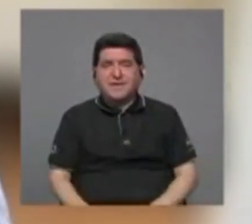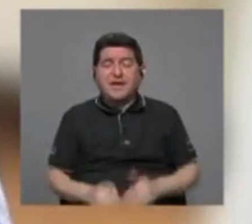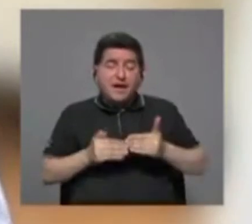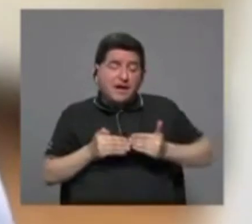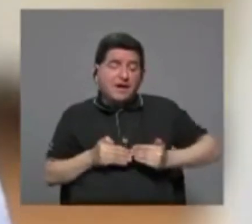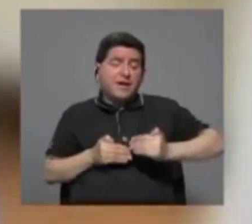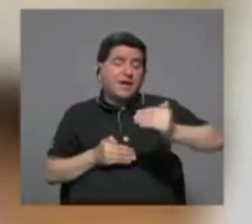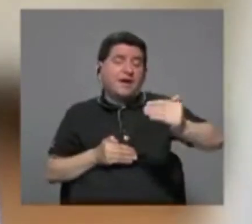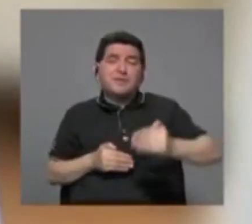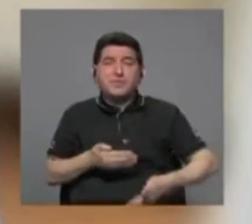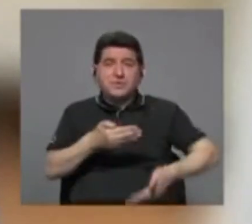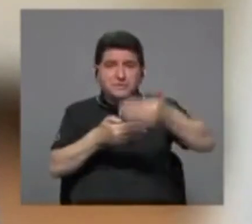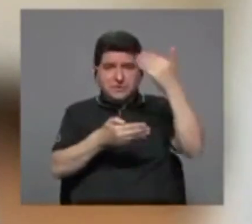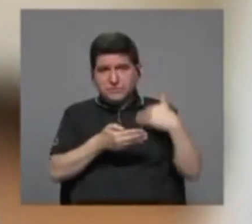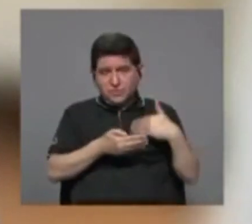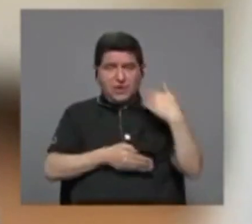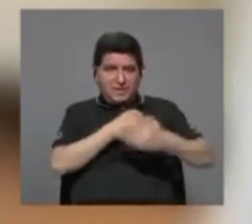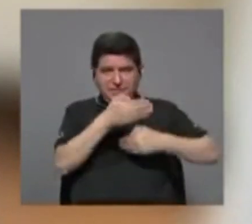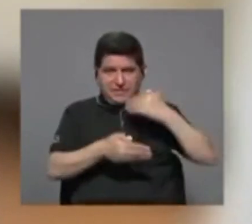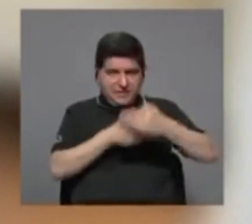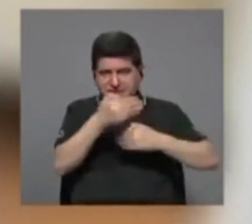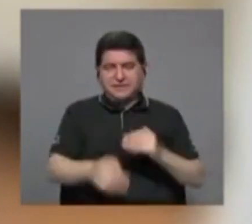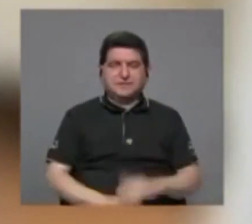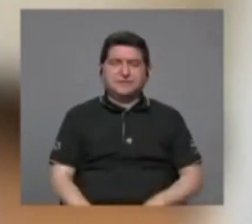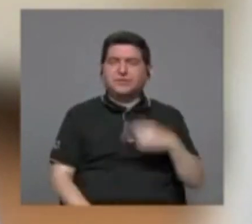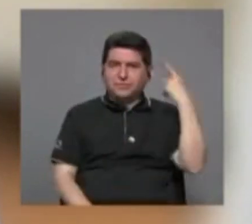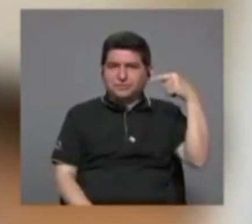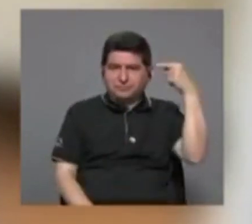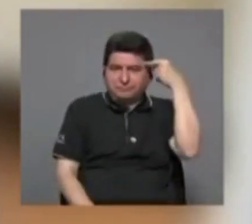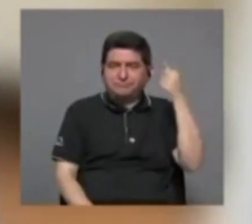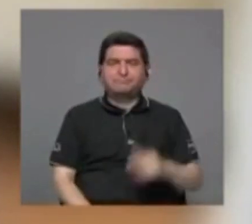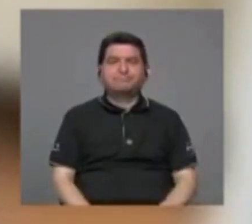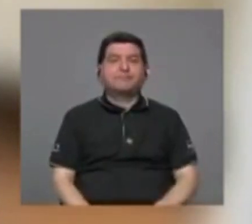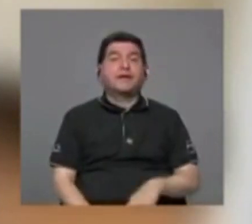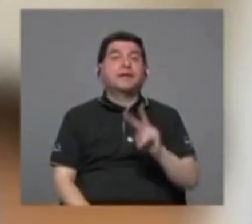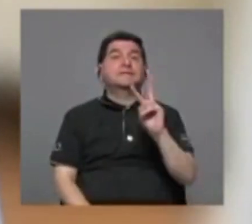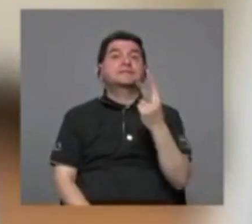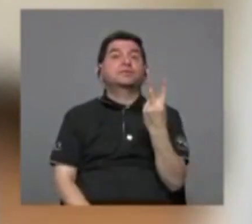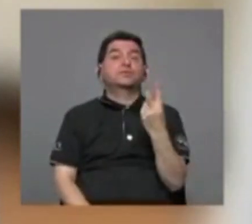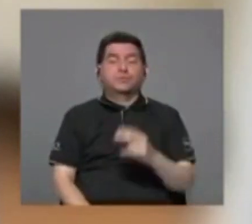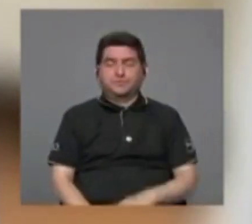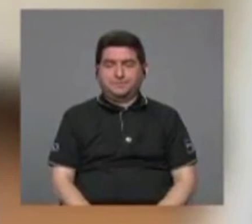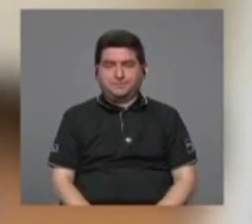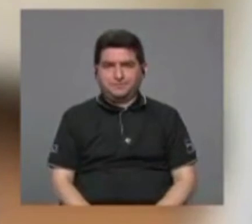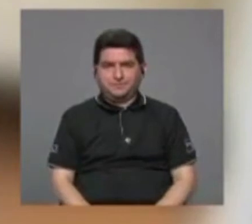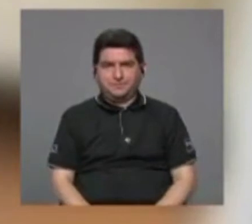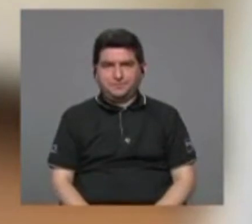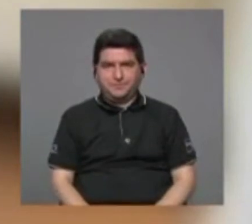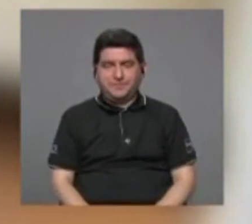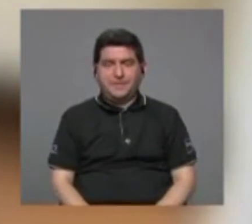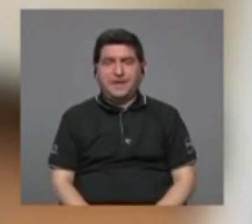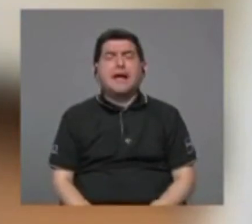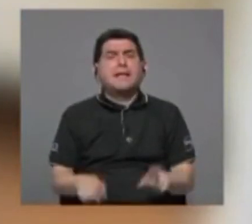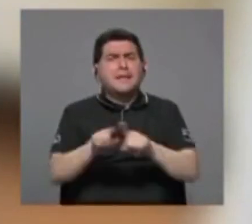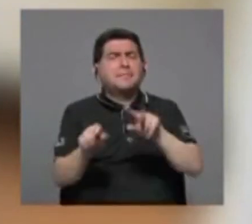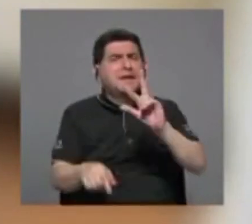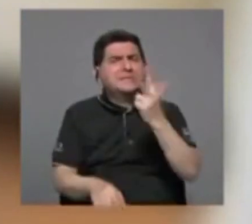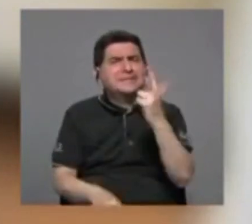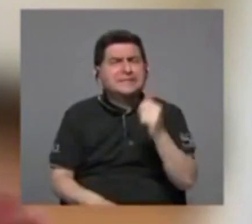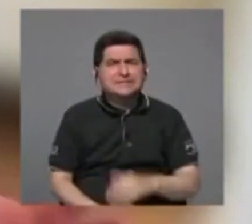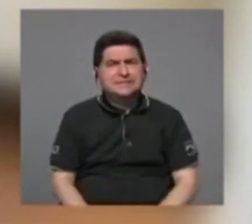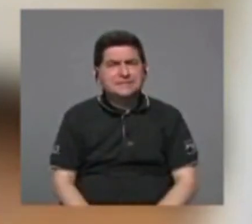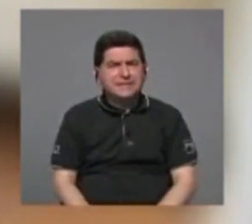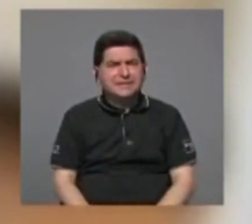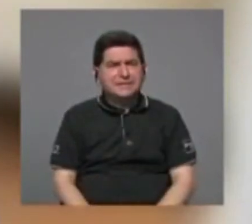largo de esta gestión de gobierno. Segundo. Tercero, diría que